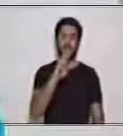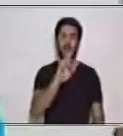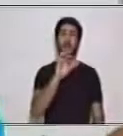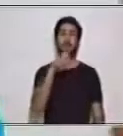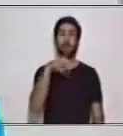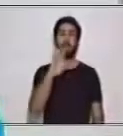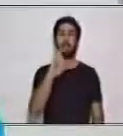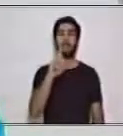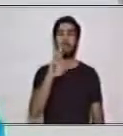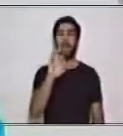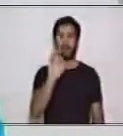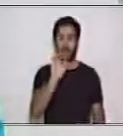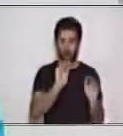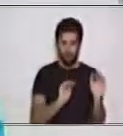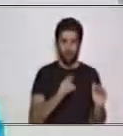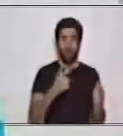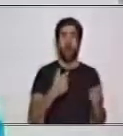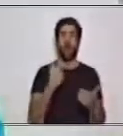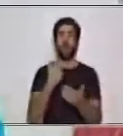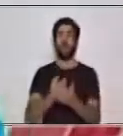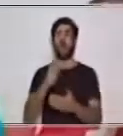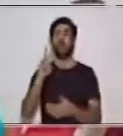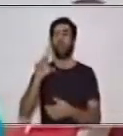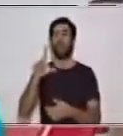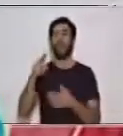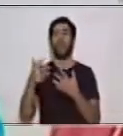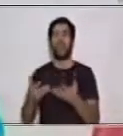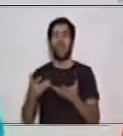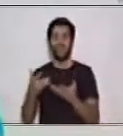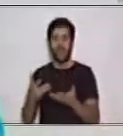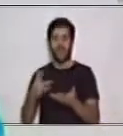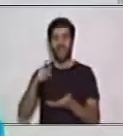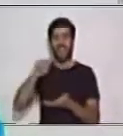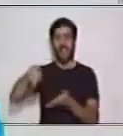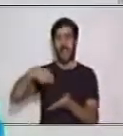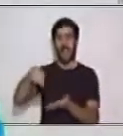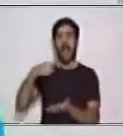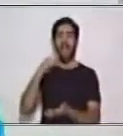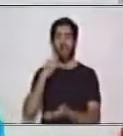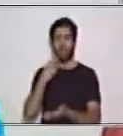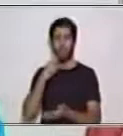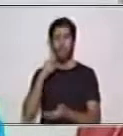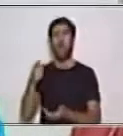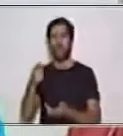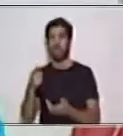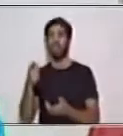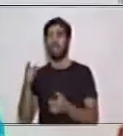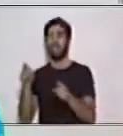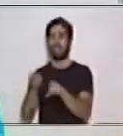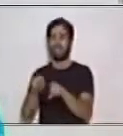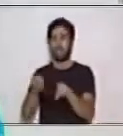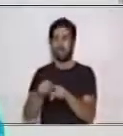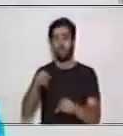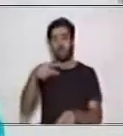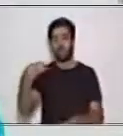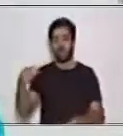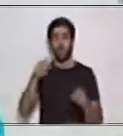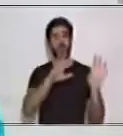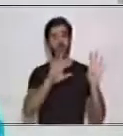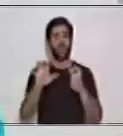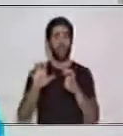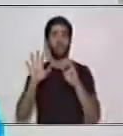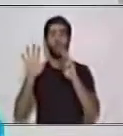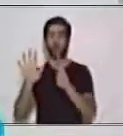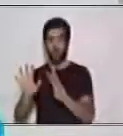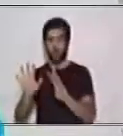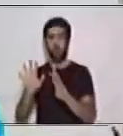azúcar, ¿a cuántos gramos equivale lo que compró? Y tenemos entonces 908. Muy bien. La